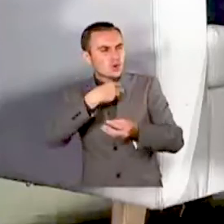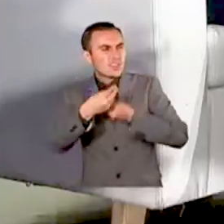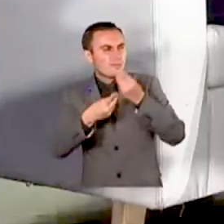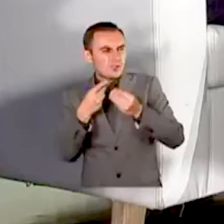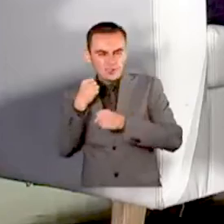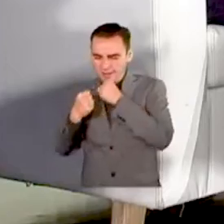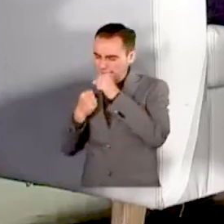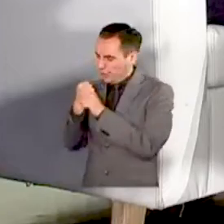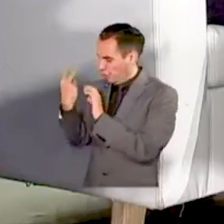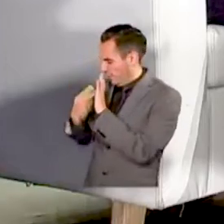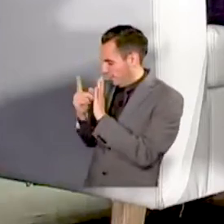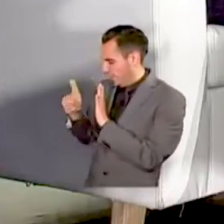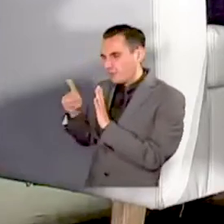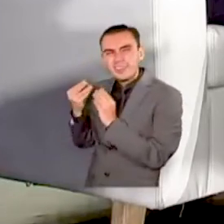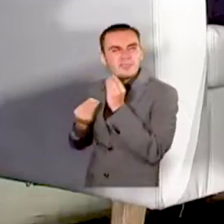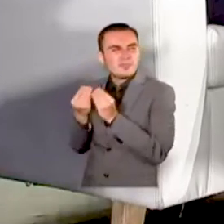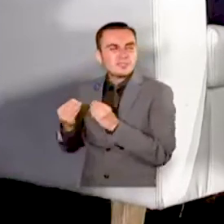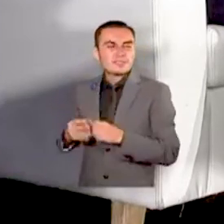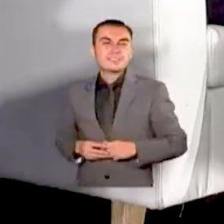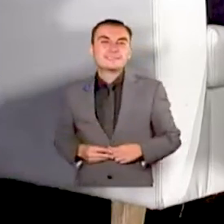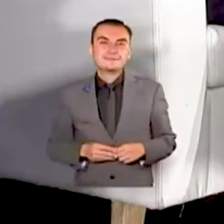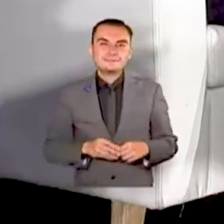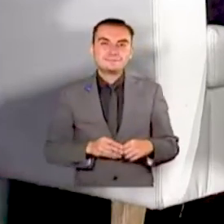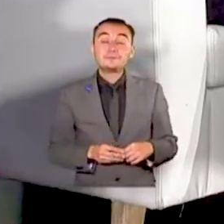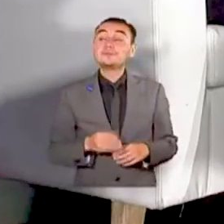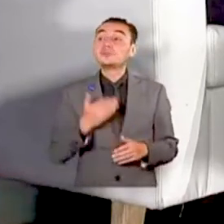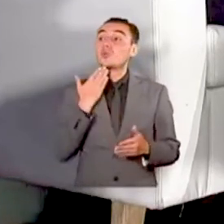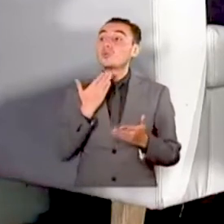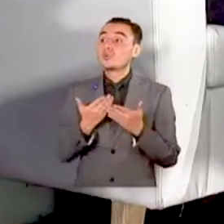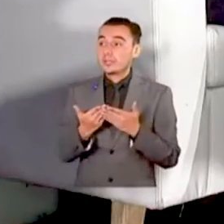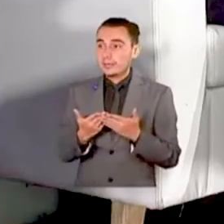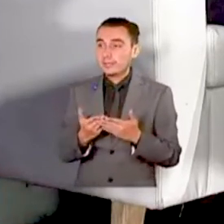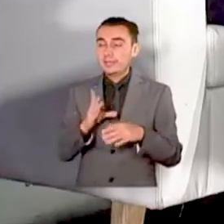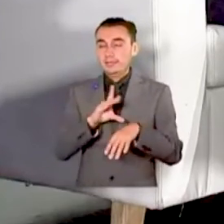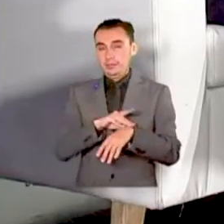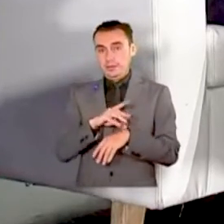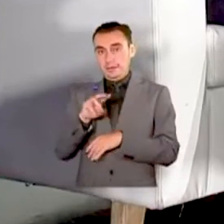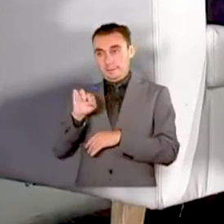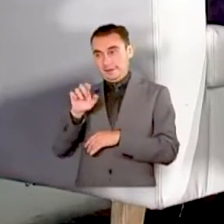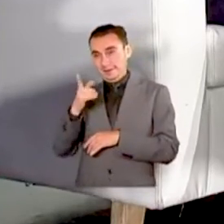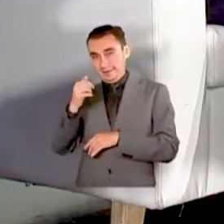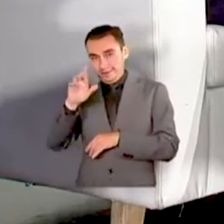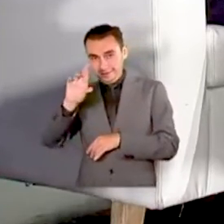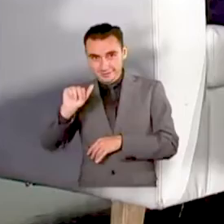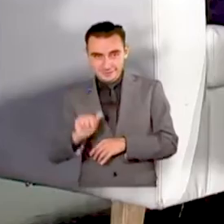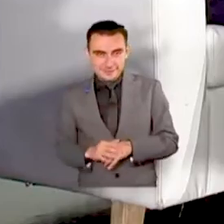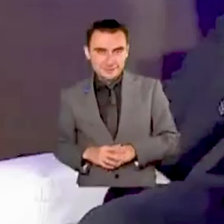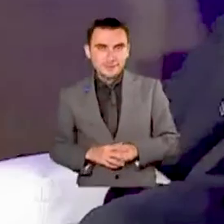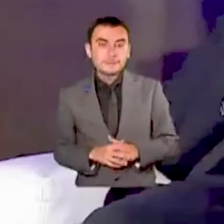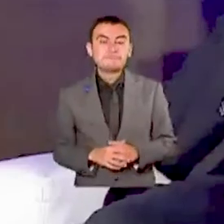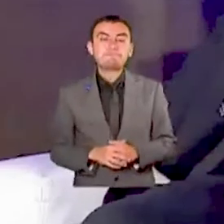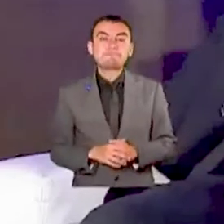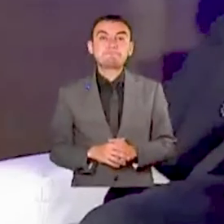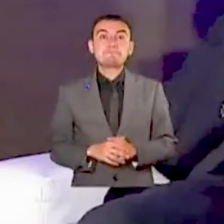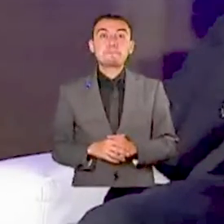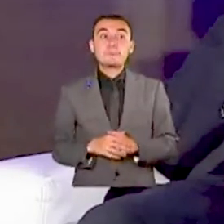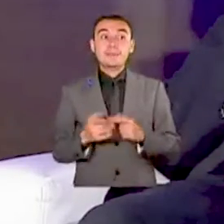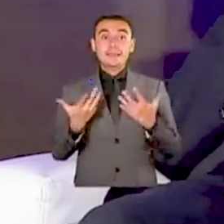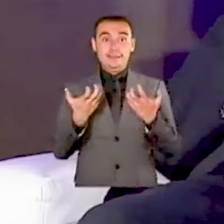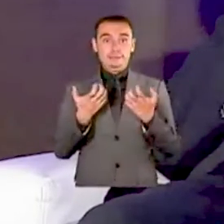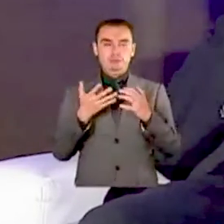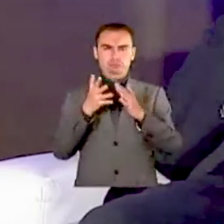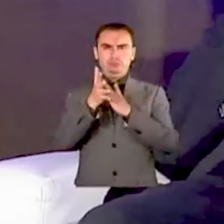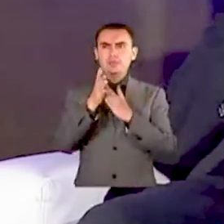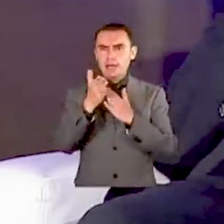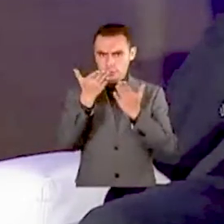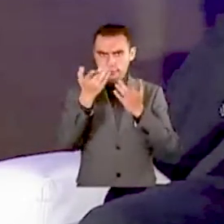este año 2021? Muchísimas gracias, doctora Margarita, y qué buena oportunidad para contarle a usted y, por supuesto, al país todo lo que